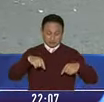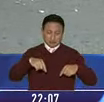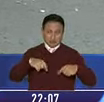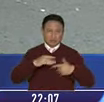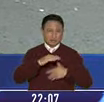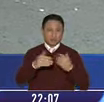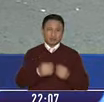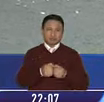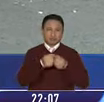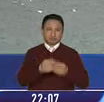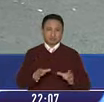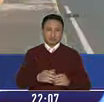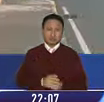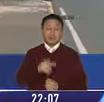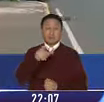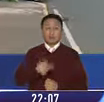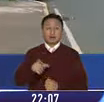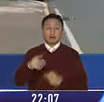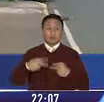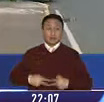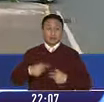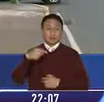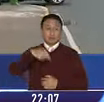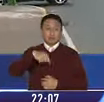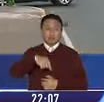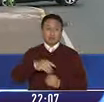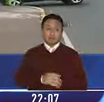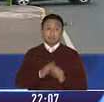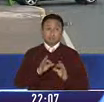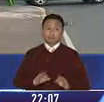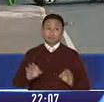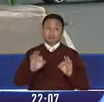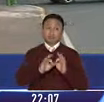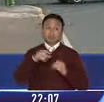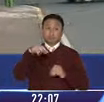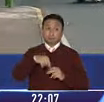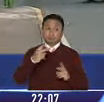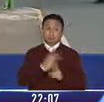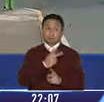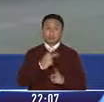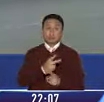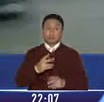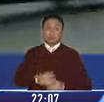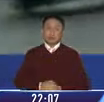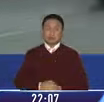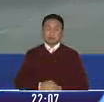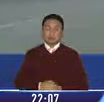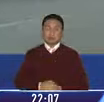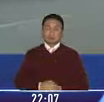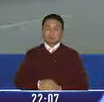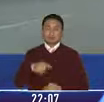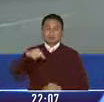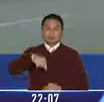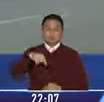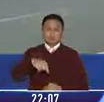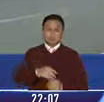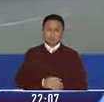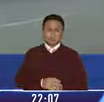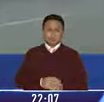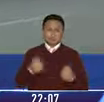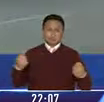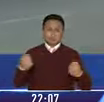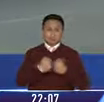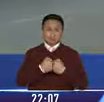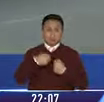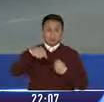vidrios quienes Residen por aquí dicen que sería importante que manejen con precaución Pues aunque no son muy comunes los